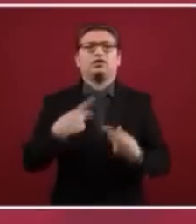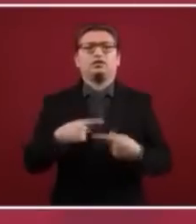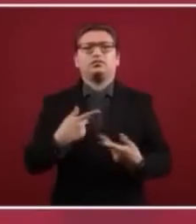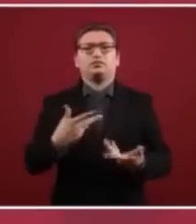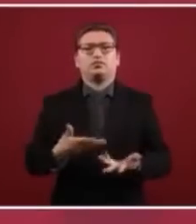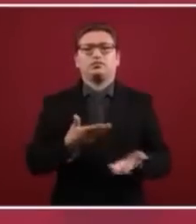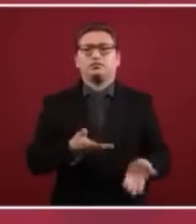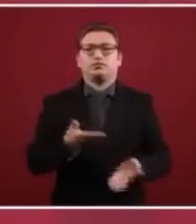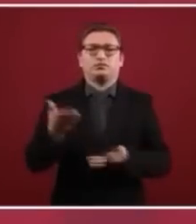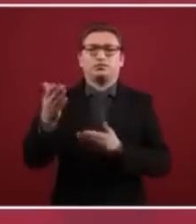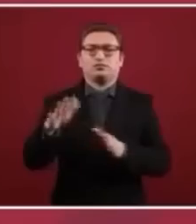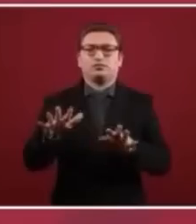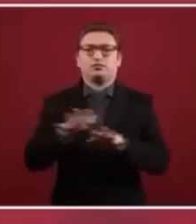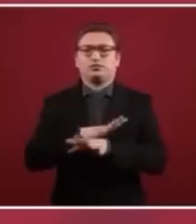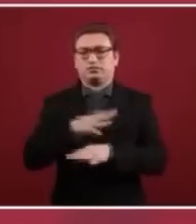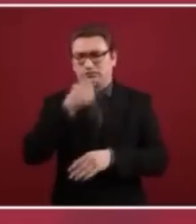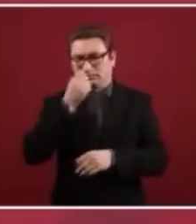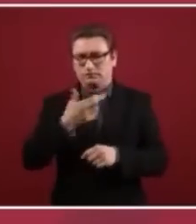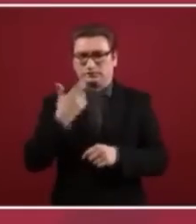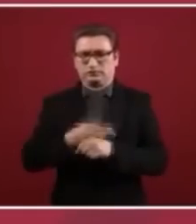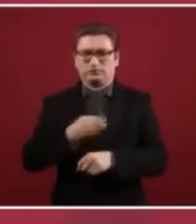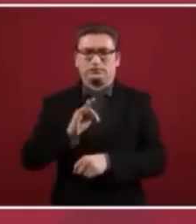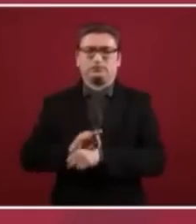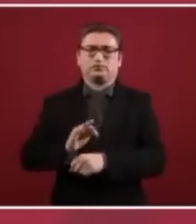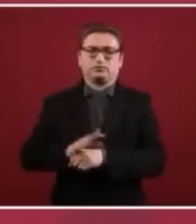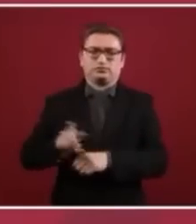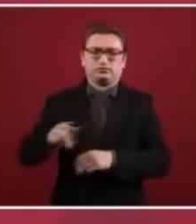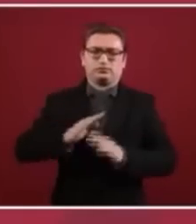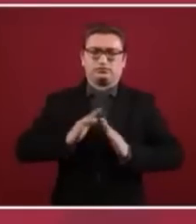Se fueron a la Secretaría de la Defensa,